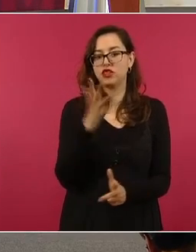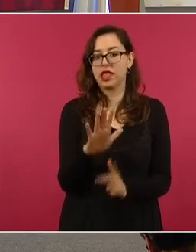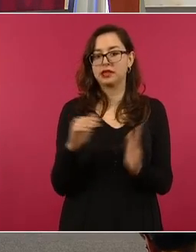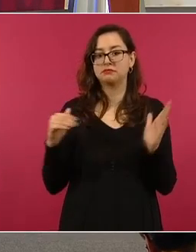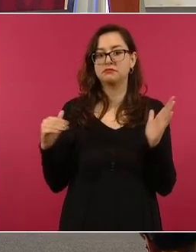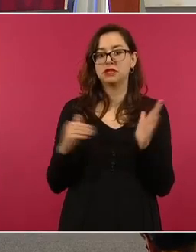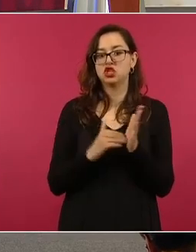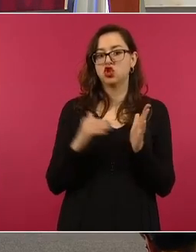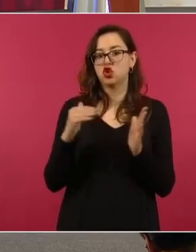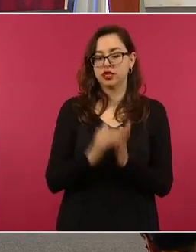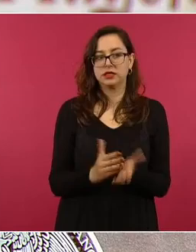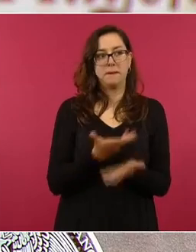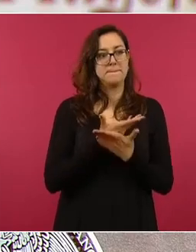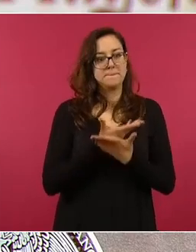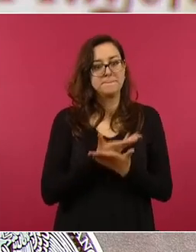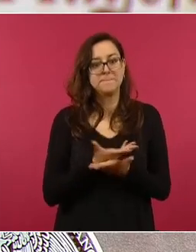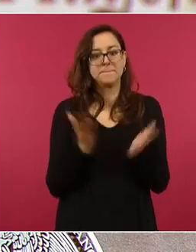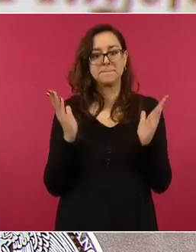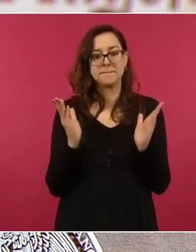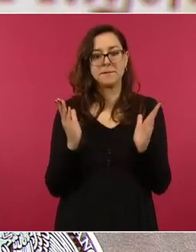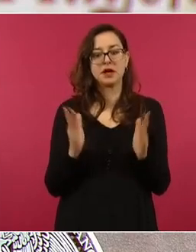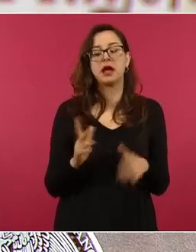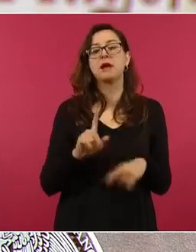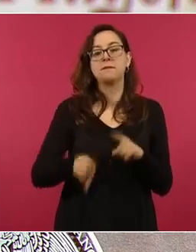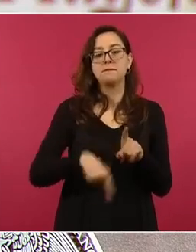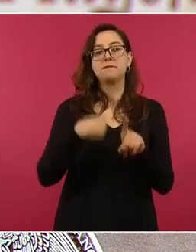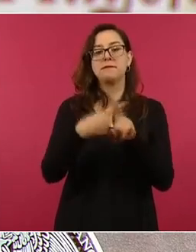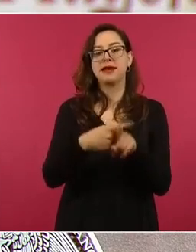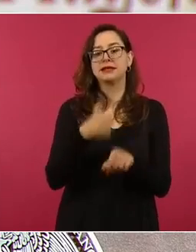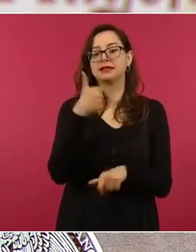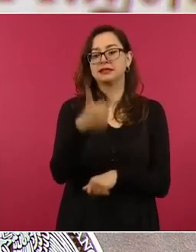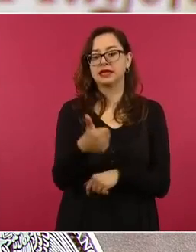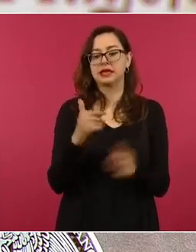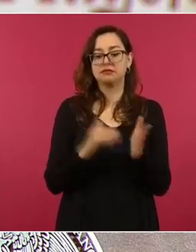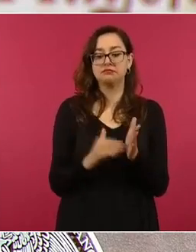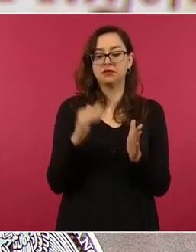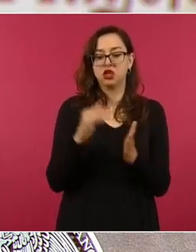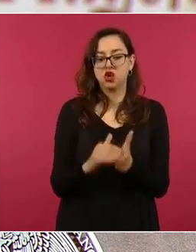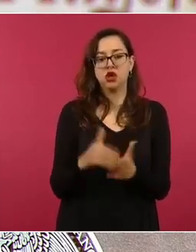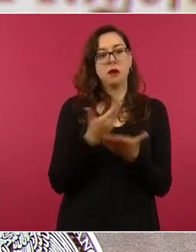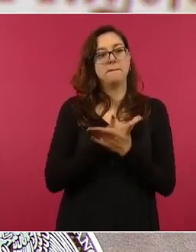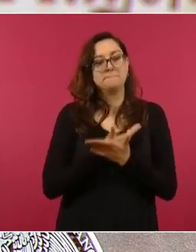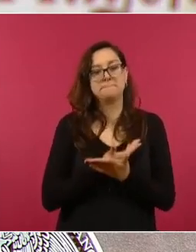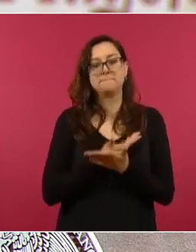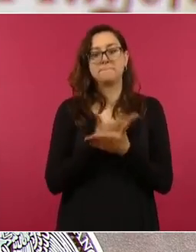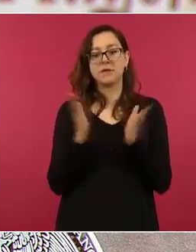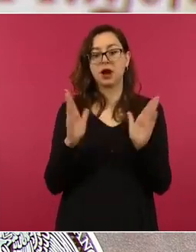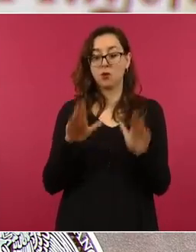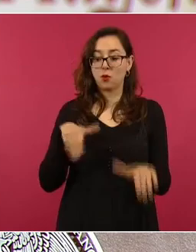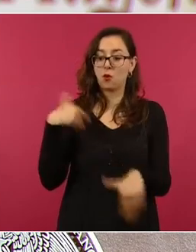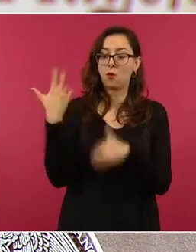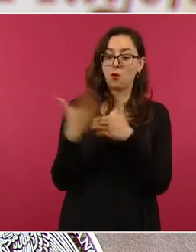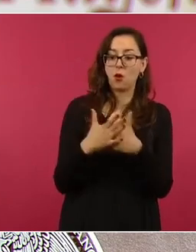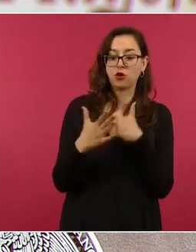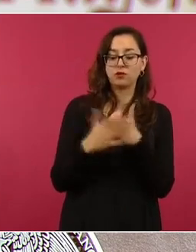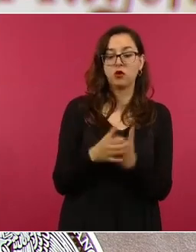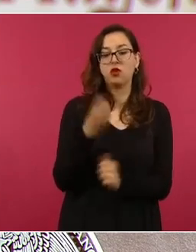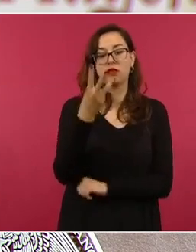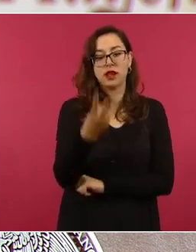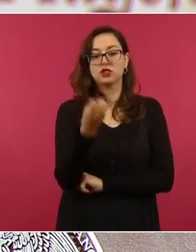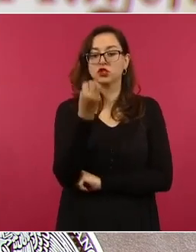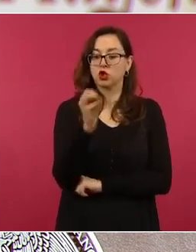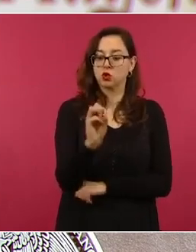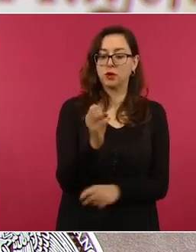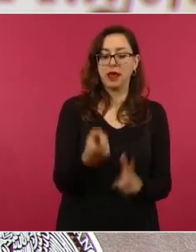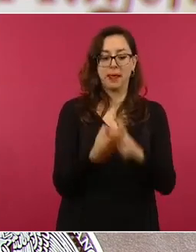entidades. Esta semana también distribuiremos 6 millones más para que el día 3 de octubre, el próximo lunes, en todas las entidades, en todas las